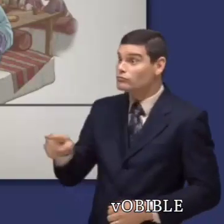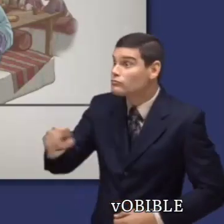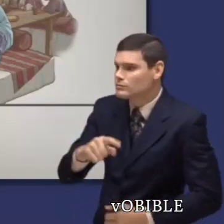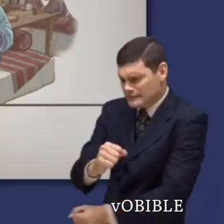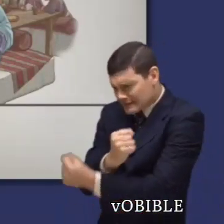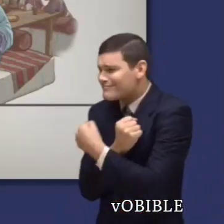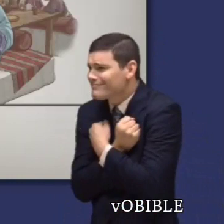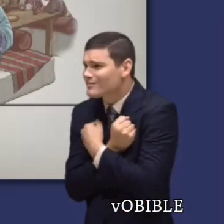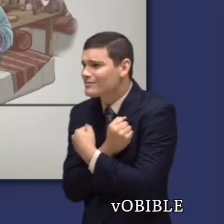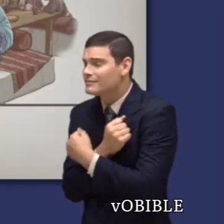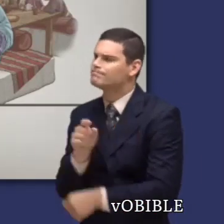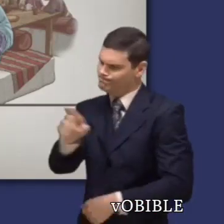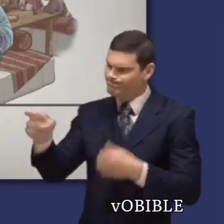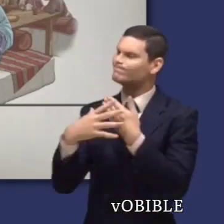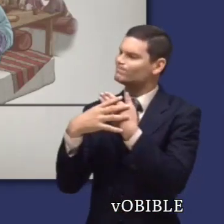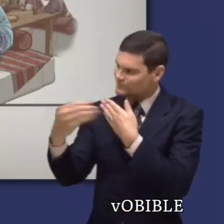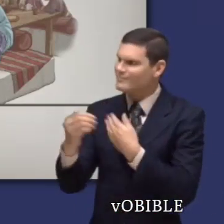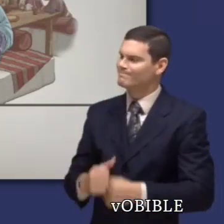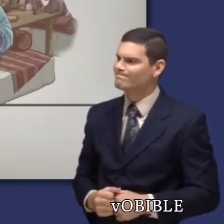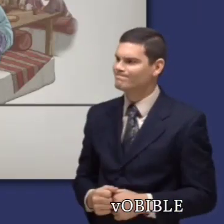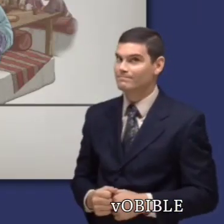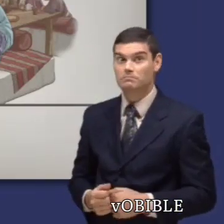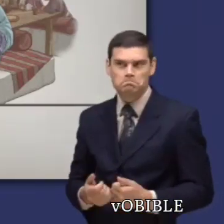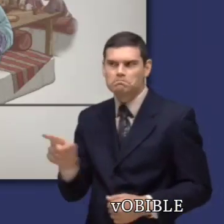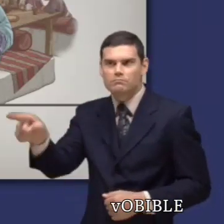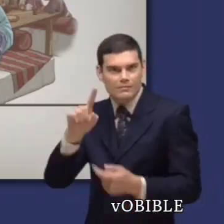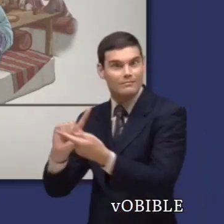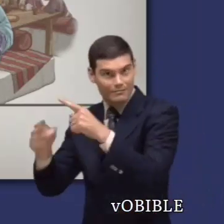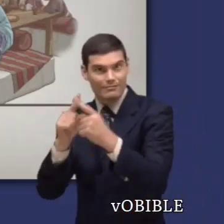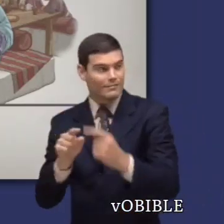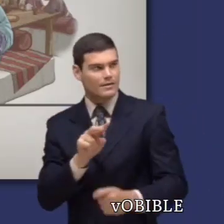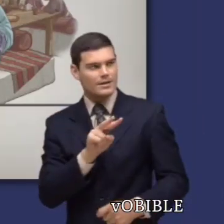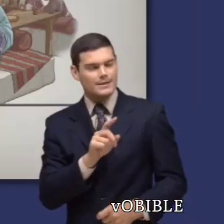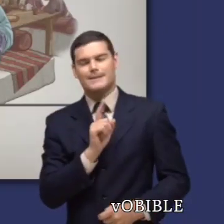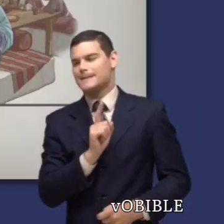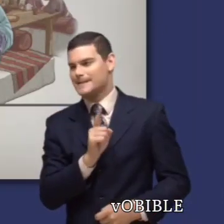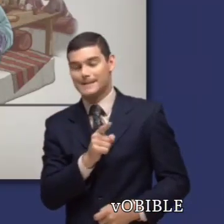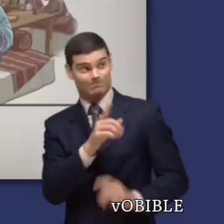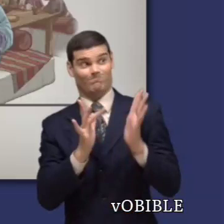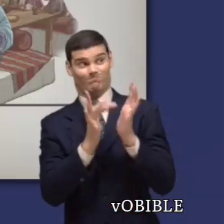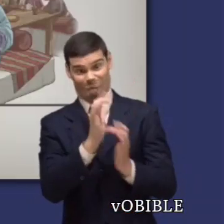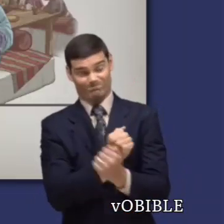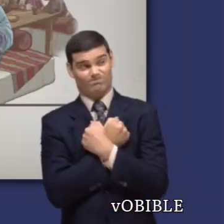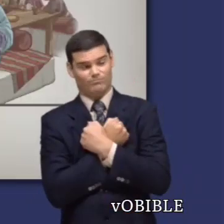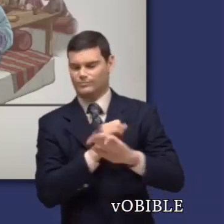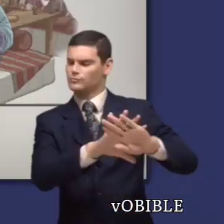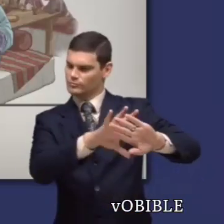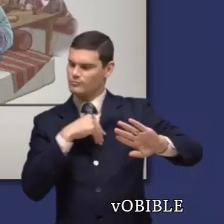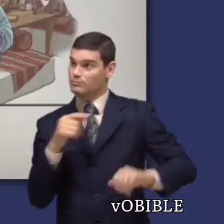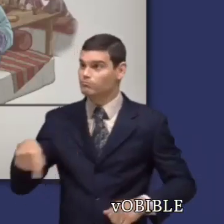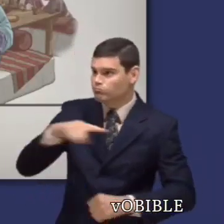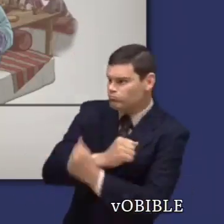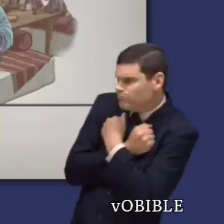a otros, así como yo los he amado». Era nuevo porque exigía que sus discípulos mostraran un amor aún